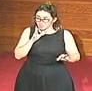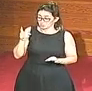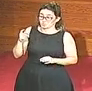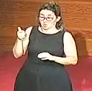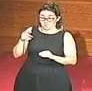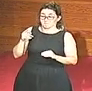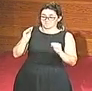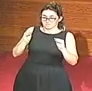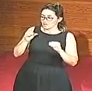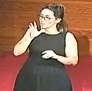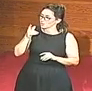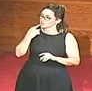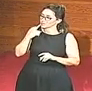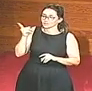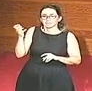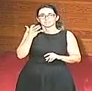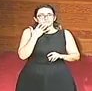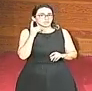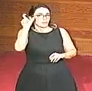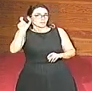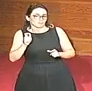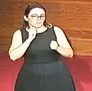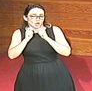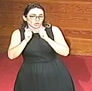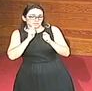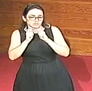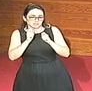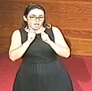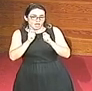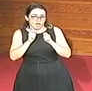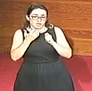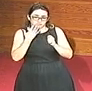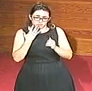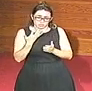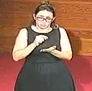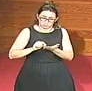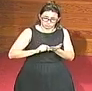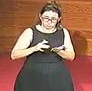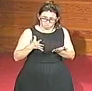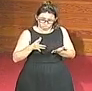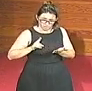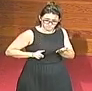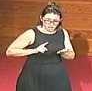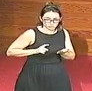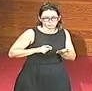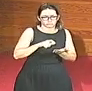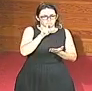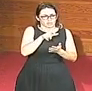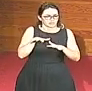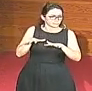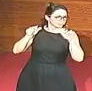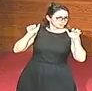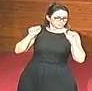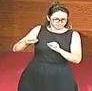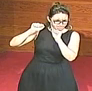algún periodista baja el nivel, recibe el desprecio de la profesión, me parece que no es cierto, porque ese